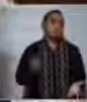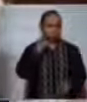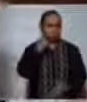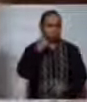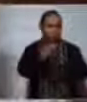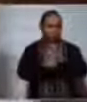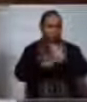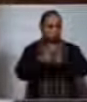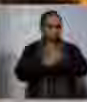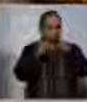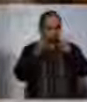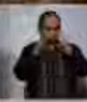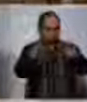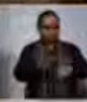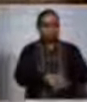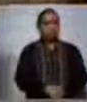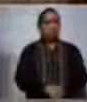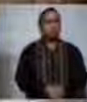con audio.